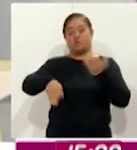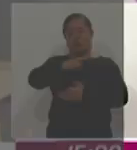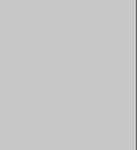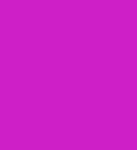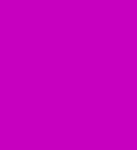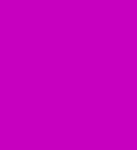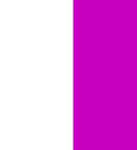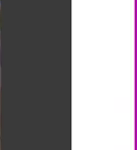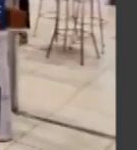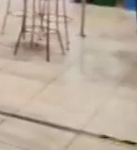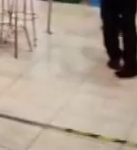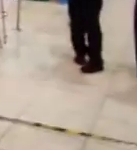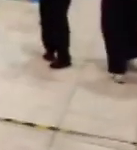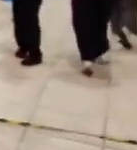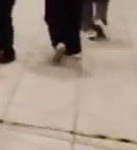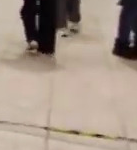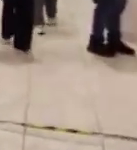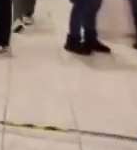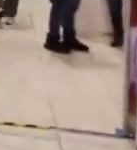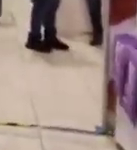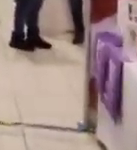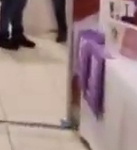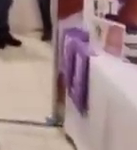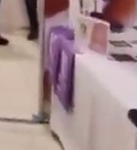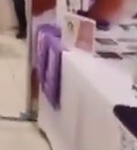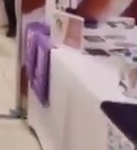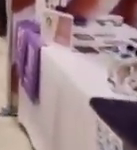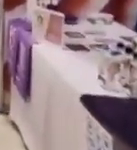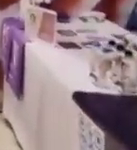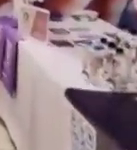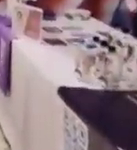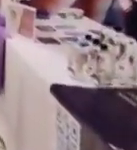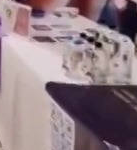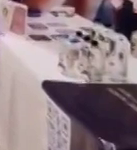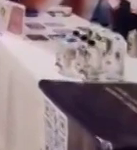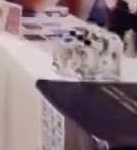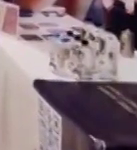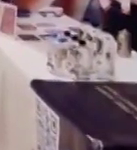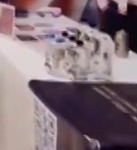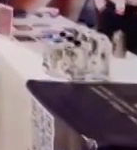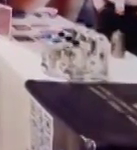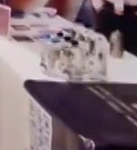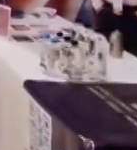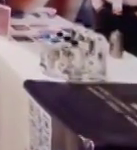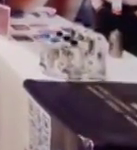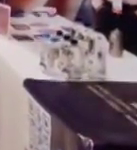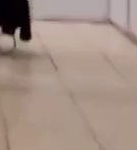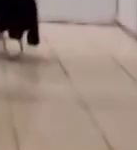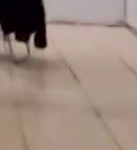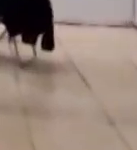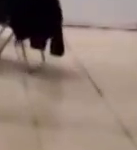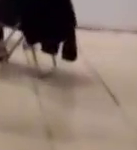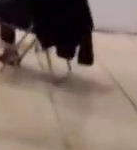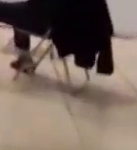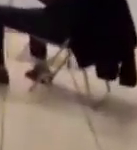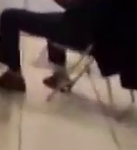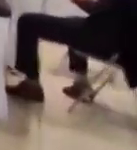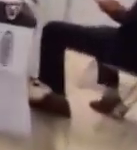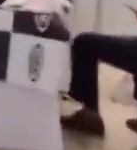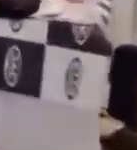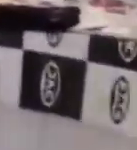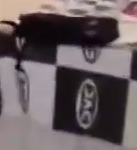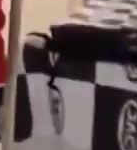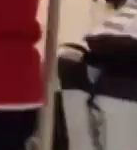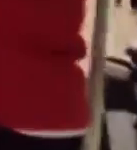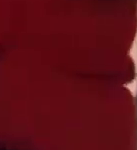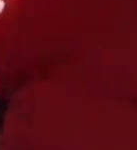indígenas. En su intervención, la directora general adjunta de Banca de Empresas en México Nacional